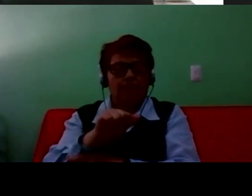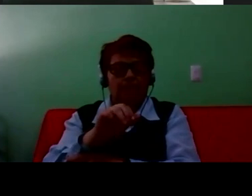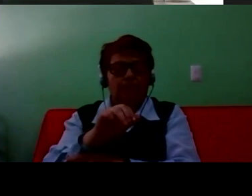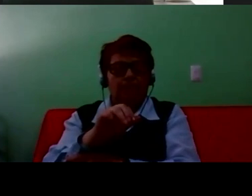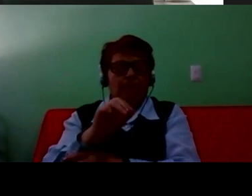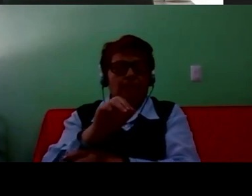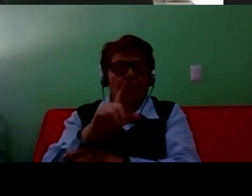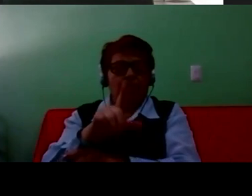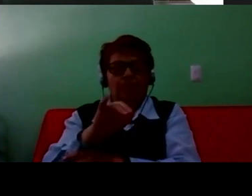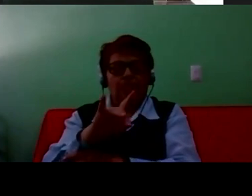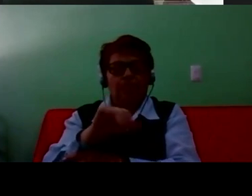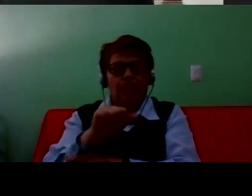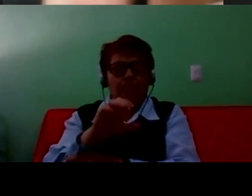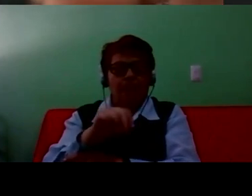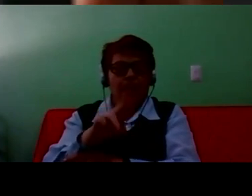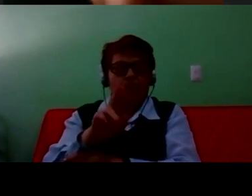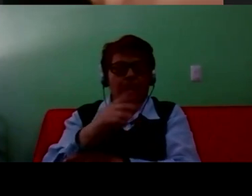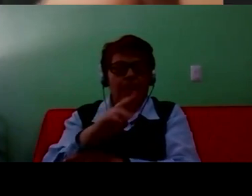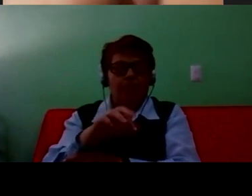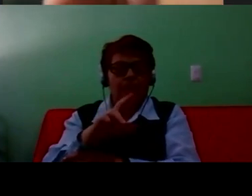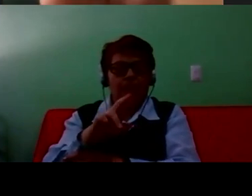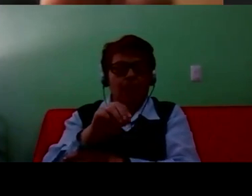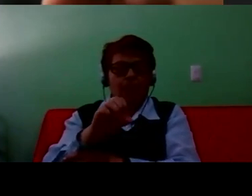Diputada Lilia Eugenia Rosbach Suárez.